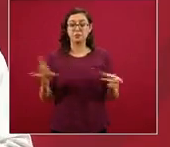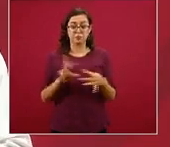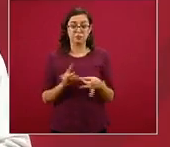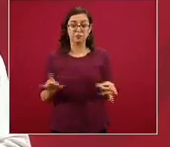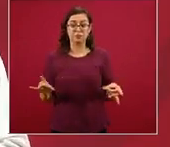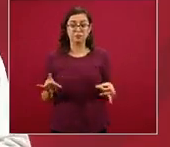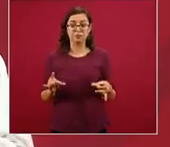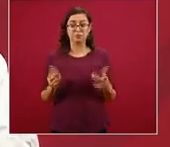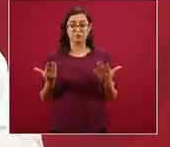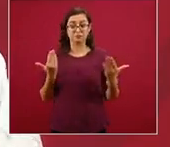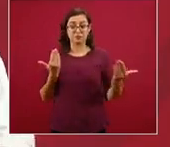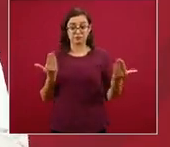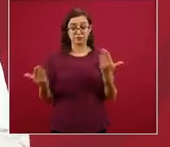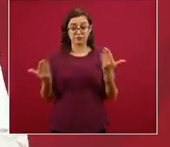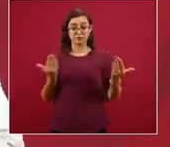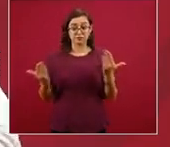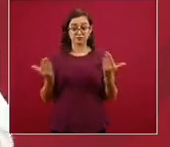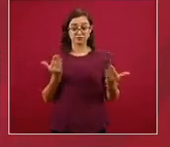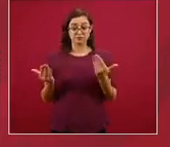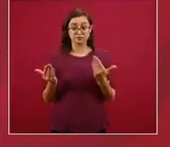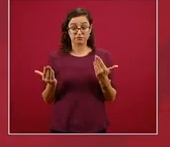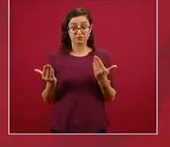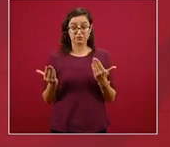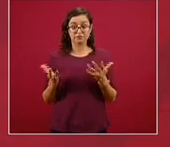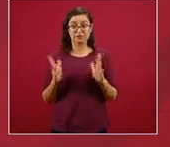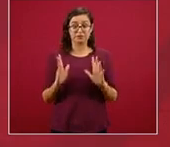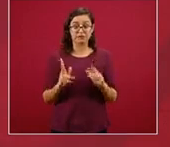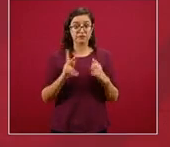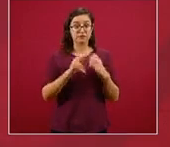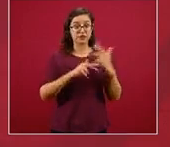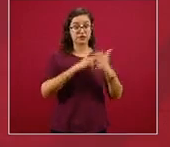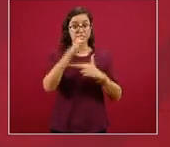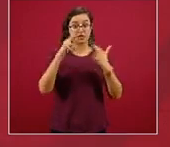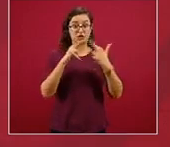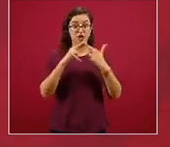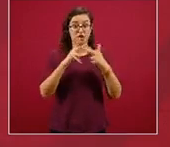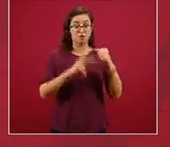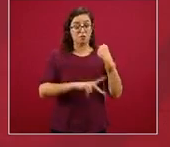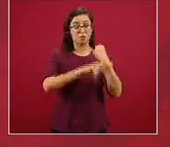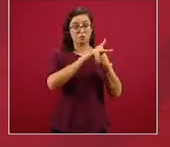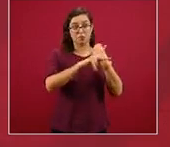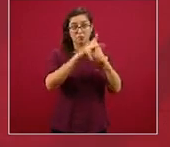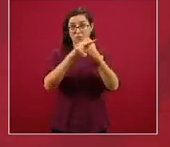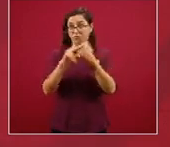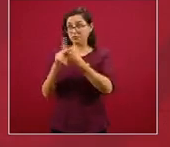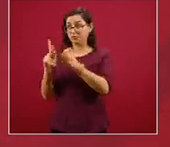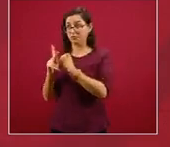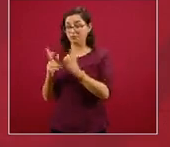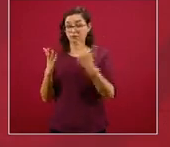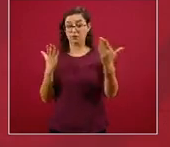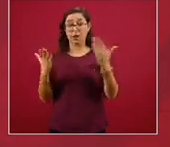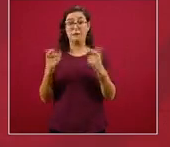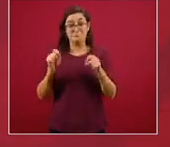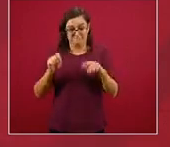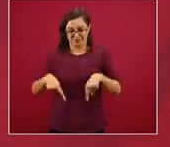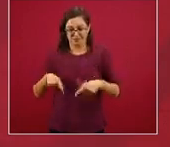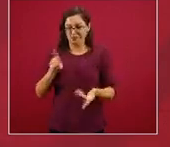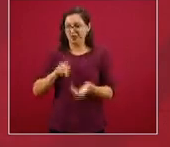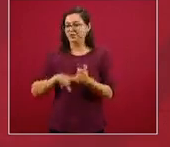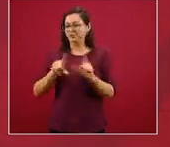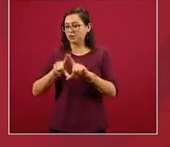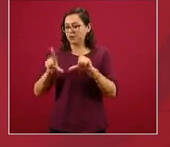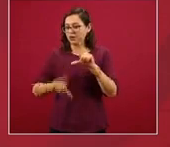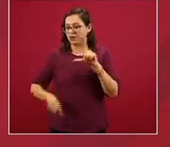la comparación que en un momento se puede dar entre diferentes regiones, inclusive las que podemos hacer nosotros al interior de México,